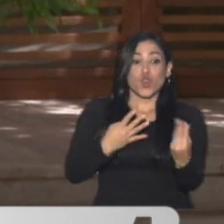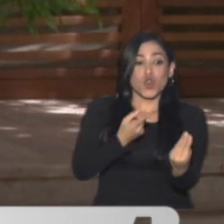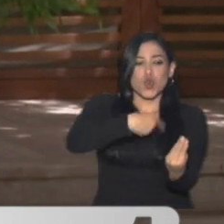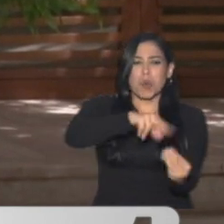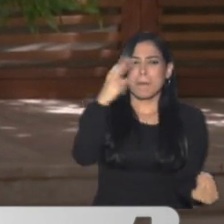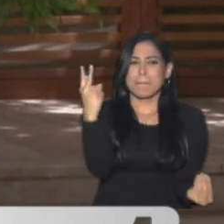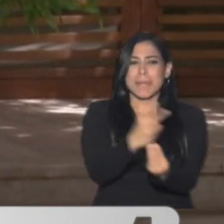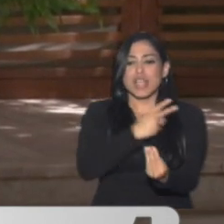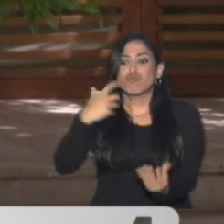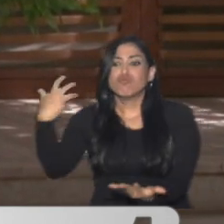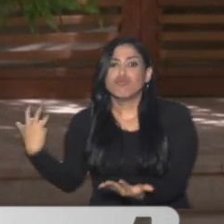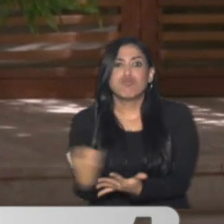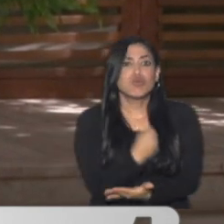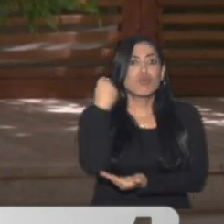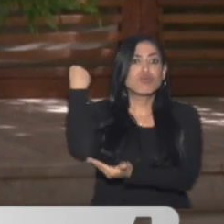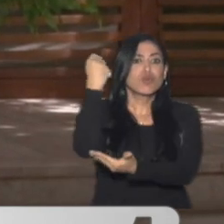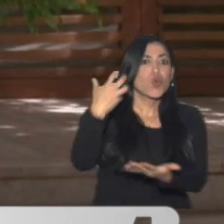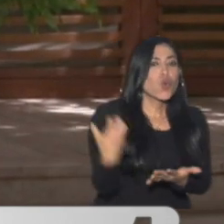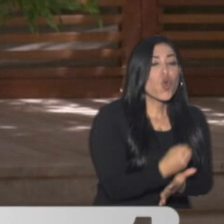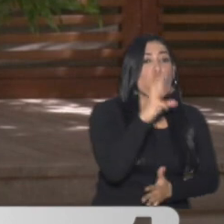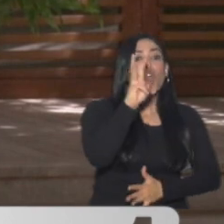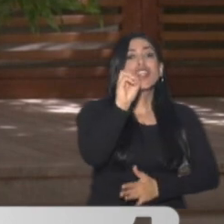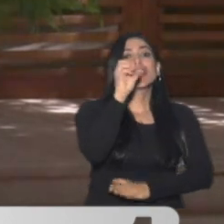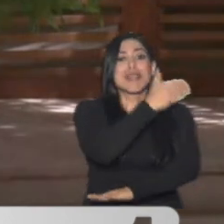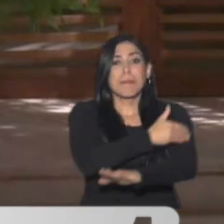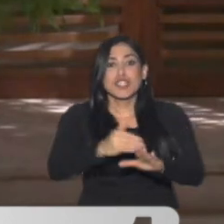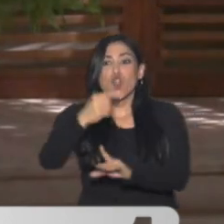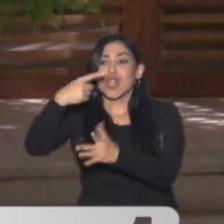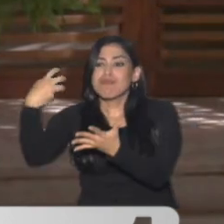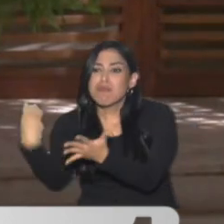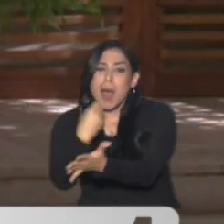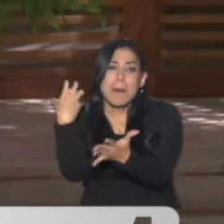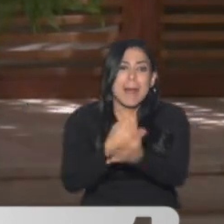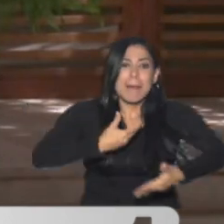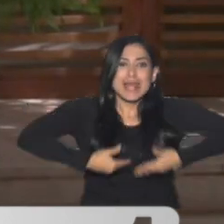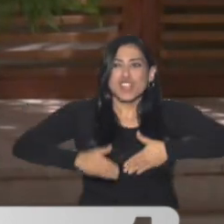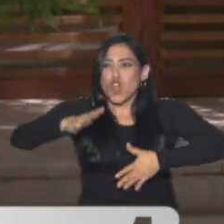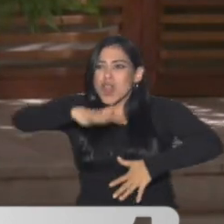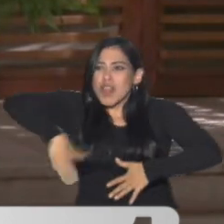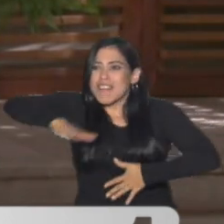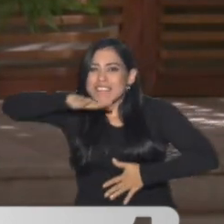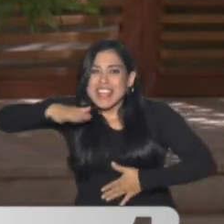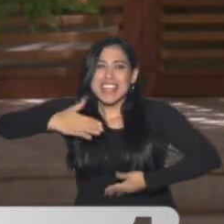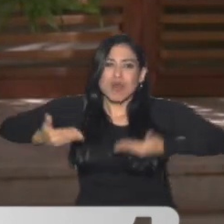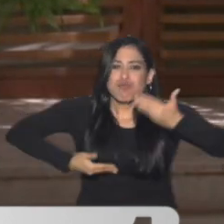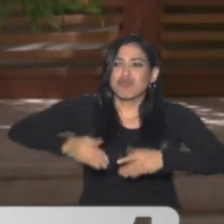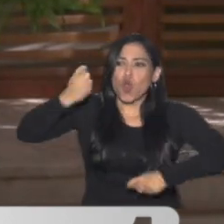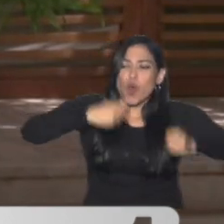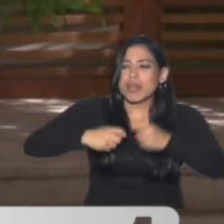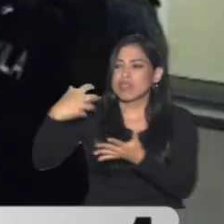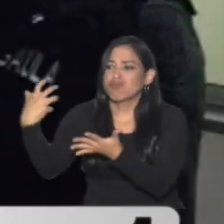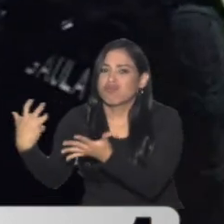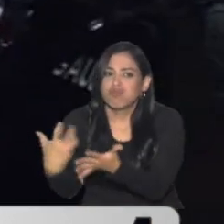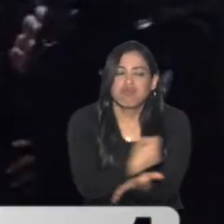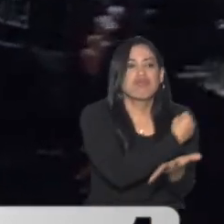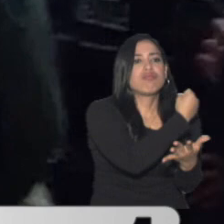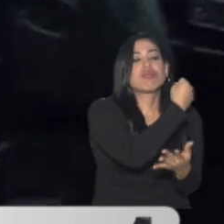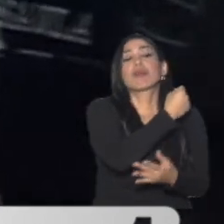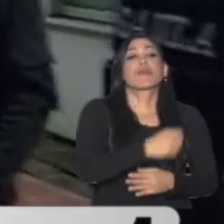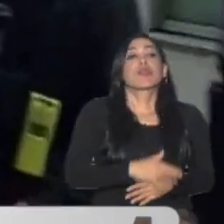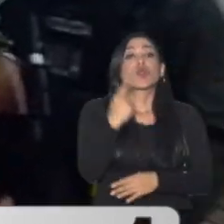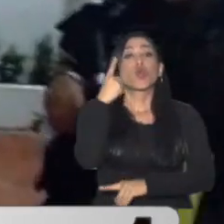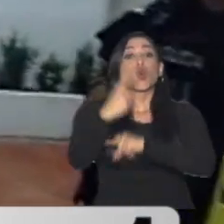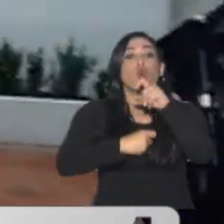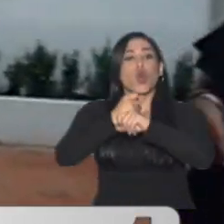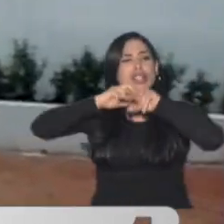delincuencial recaudaba hasta 80 millones de pesos producto de las extorsiones a ganaderos a tenderos y comerciantes luego de